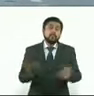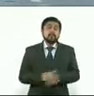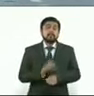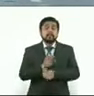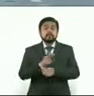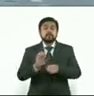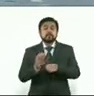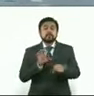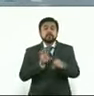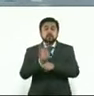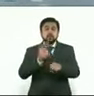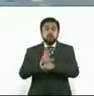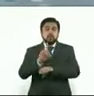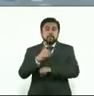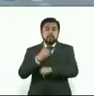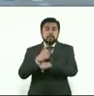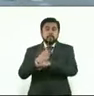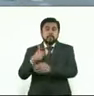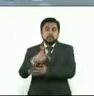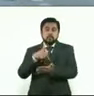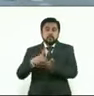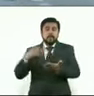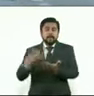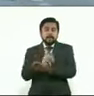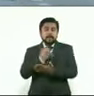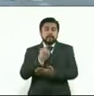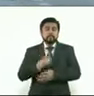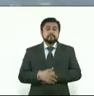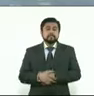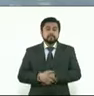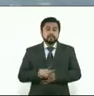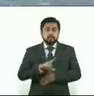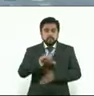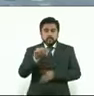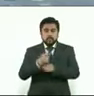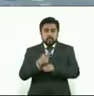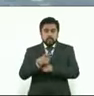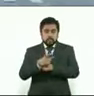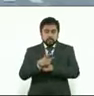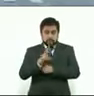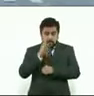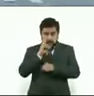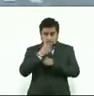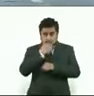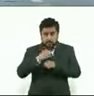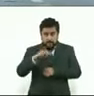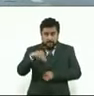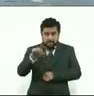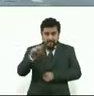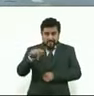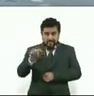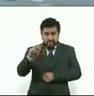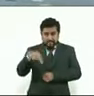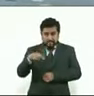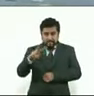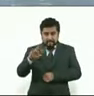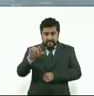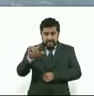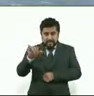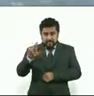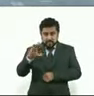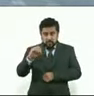primer sitio. Como lo mencionaba Martín Velasco. Y viene apareciendo Martín Velasco Soria. Está concluyendo la prueba en